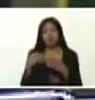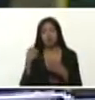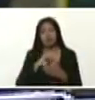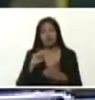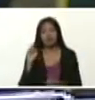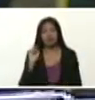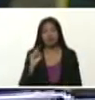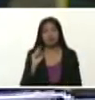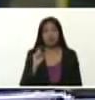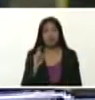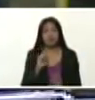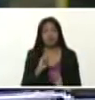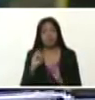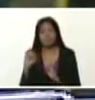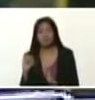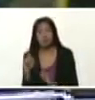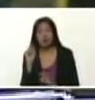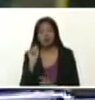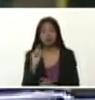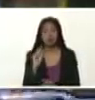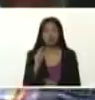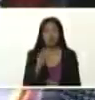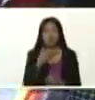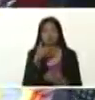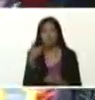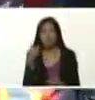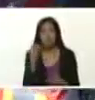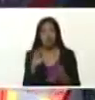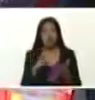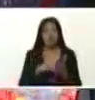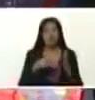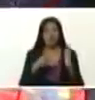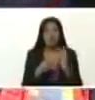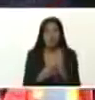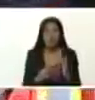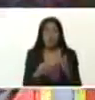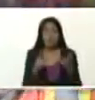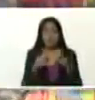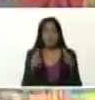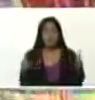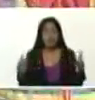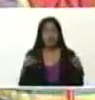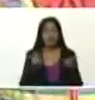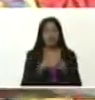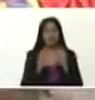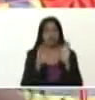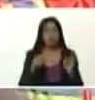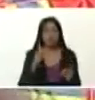necesitan ustedes mismos para mejorar la tecnología, para ampliar inversiones.